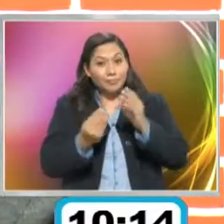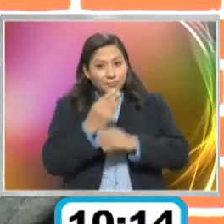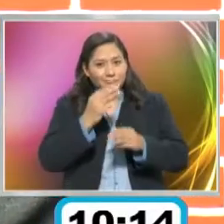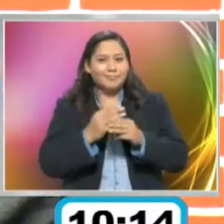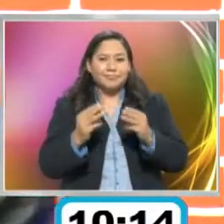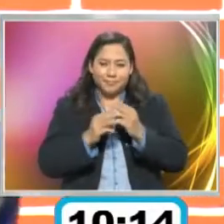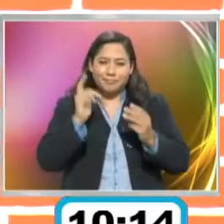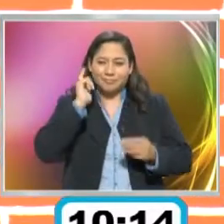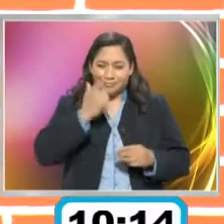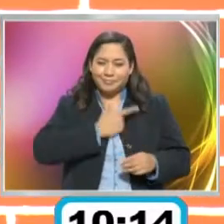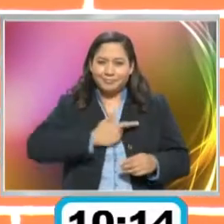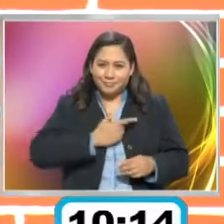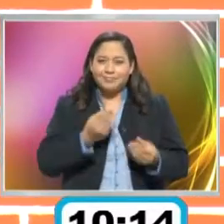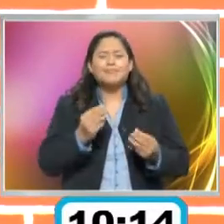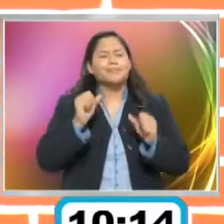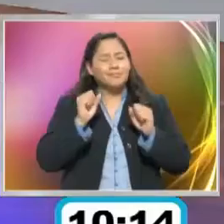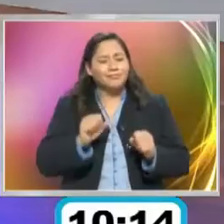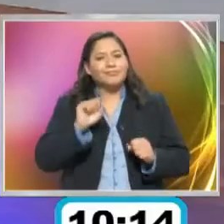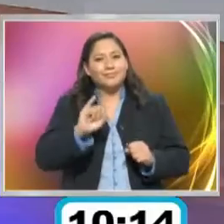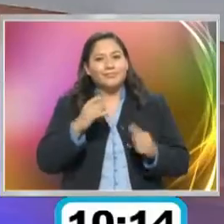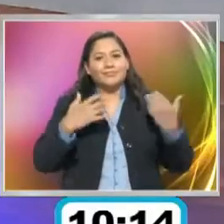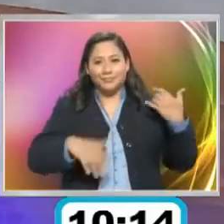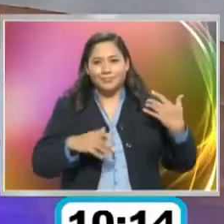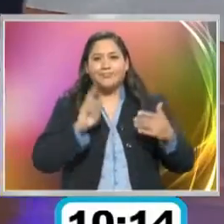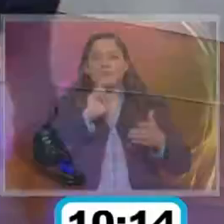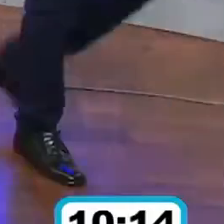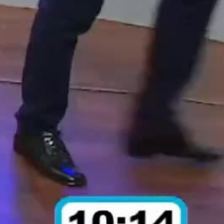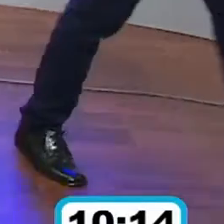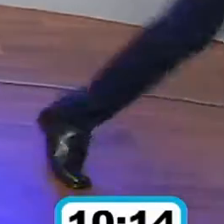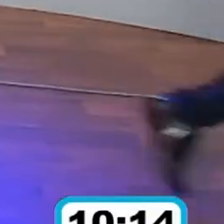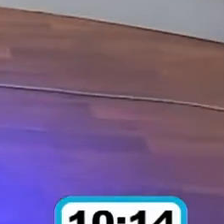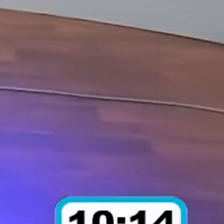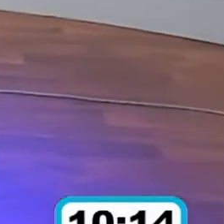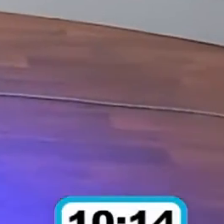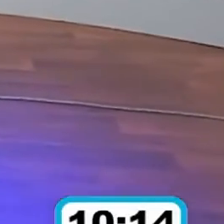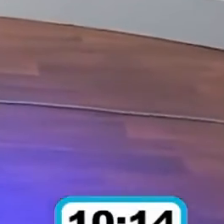material. Ojalá que les guste un montón. Seguro que sí. Vámonos con Serenata. Gracias, Juan.